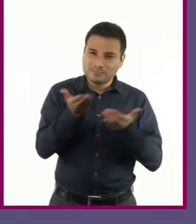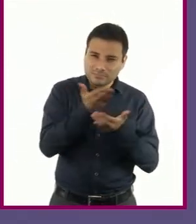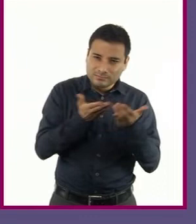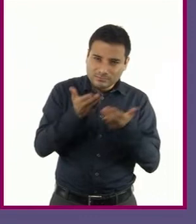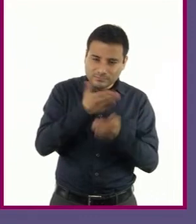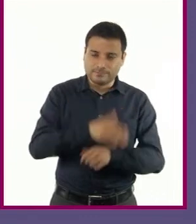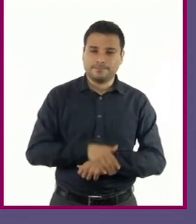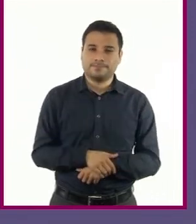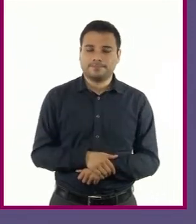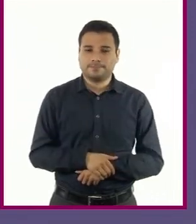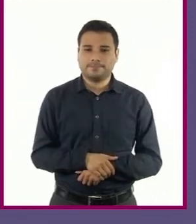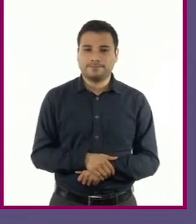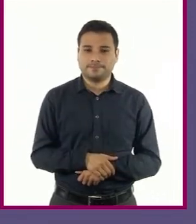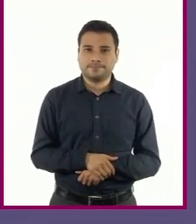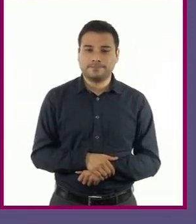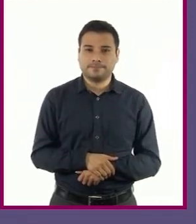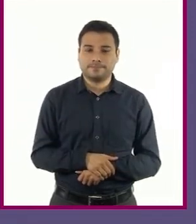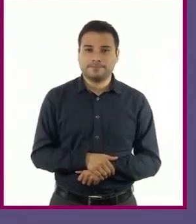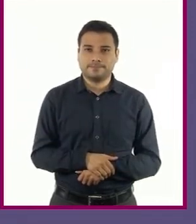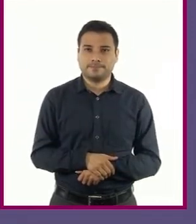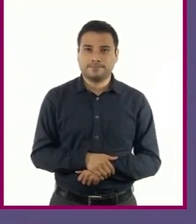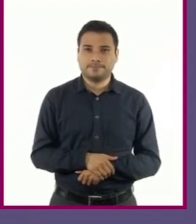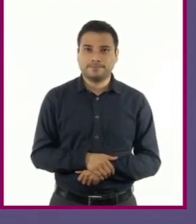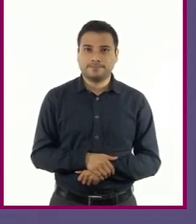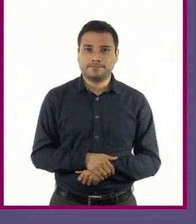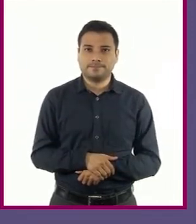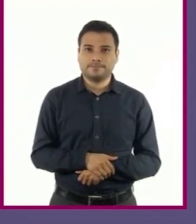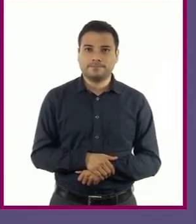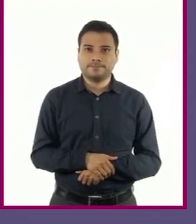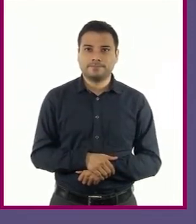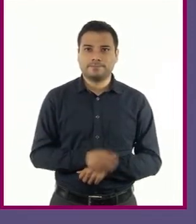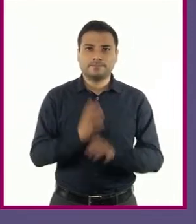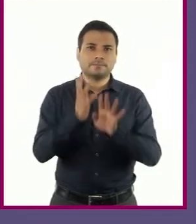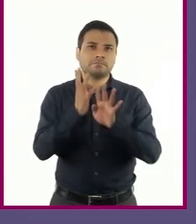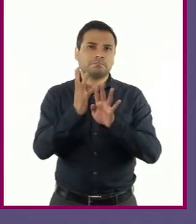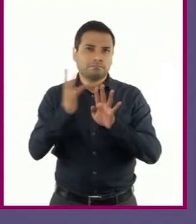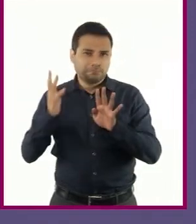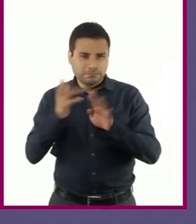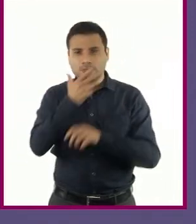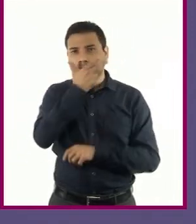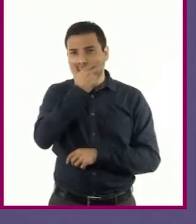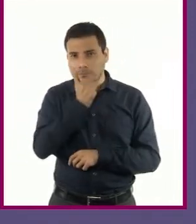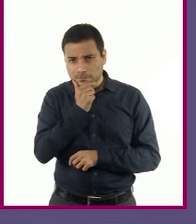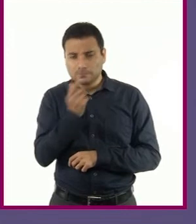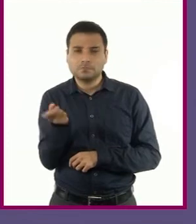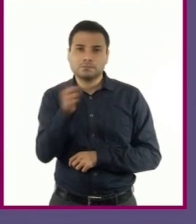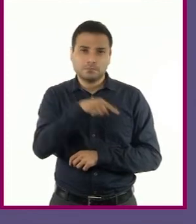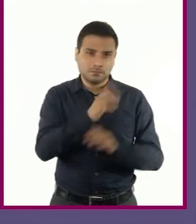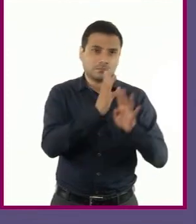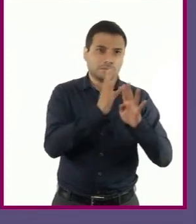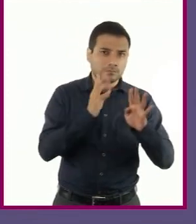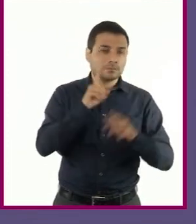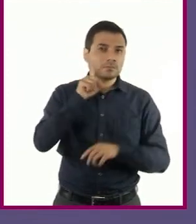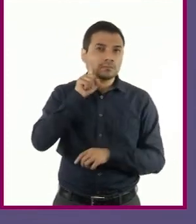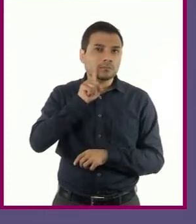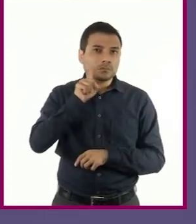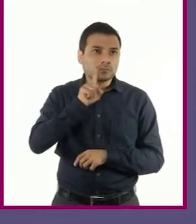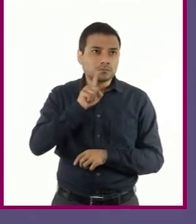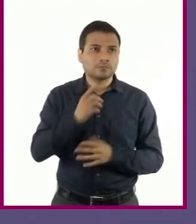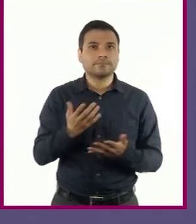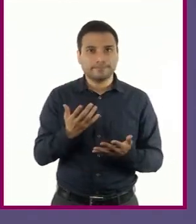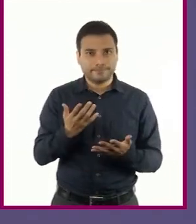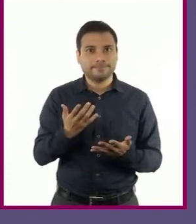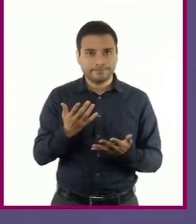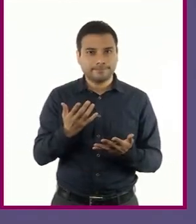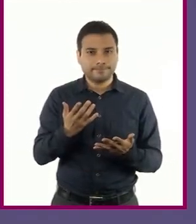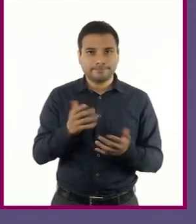A que se haga una fila de hombres y una de mujeres para así que nos atiendan a uno